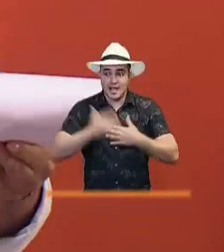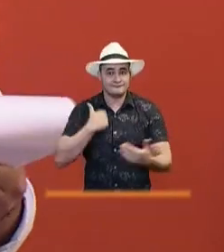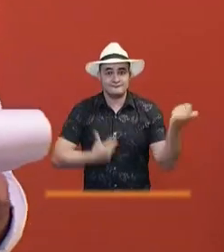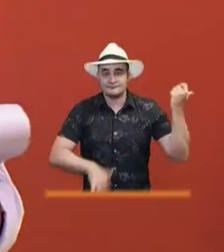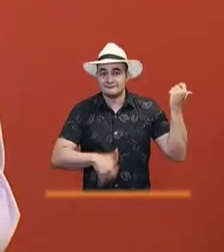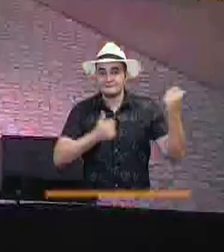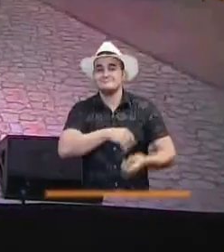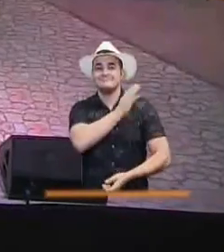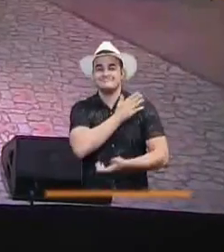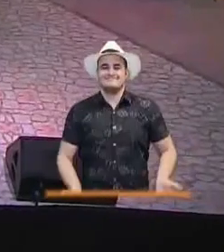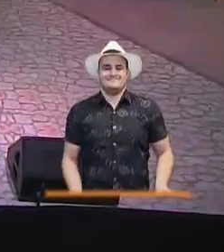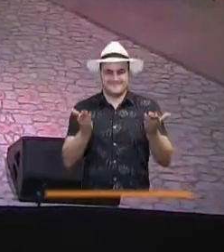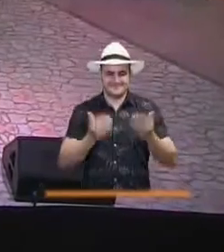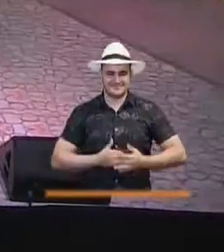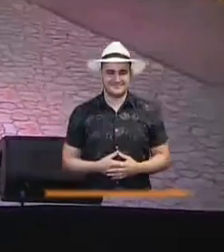maestro.